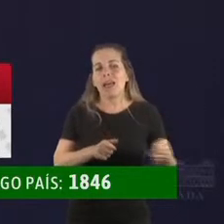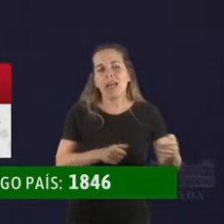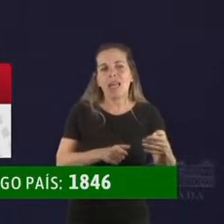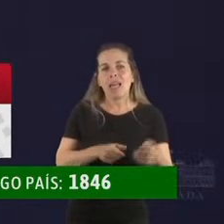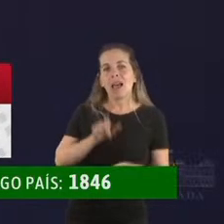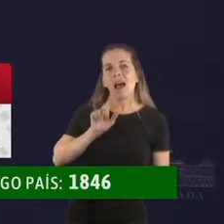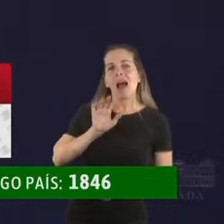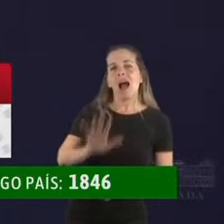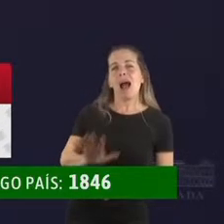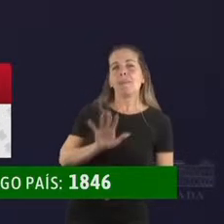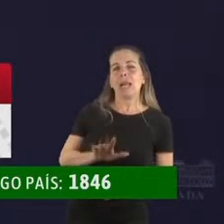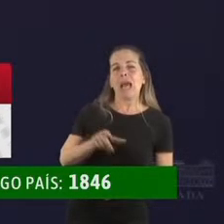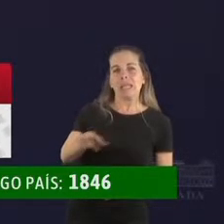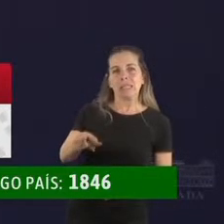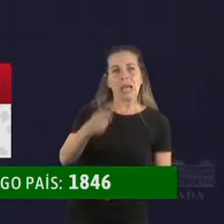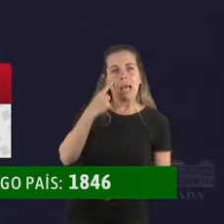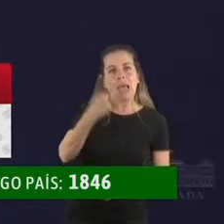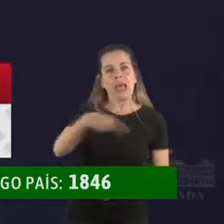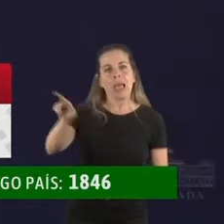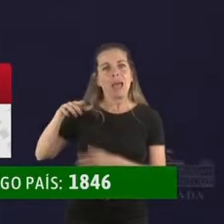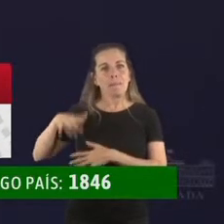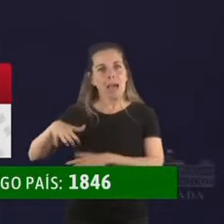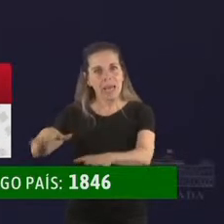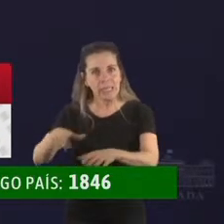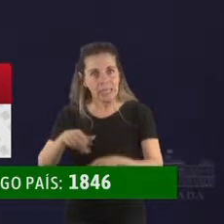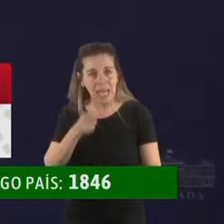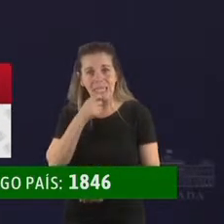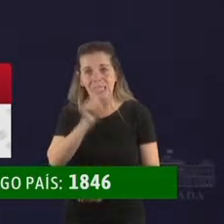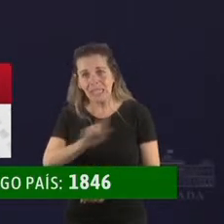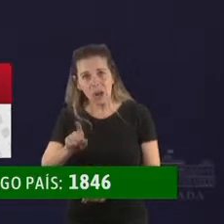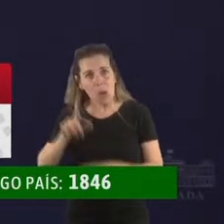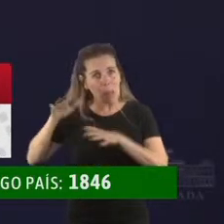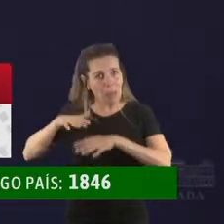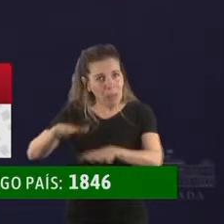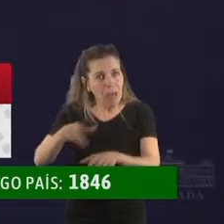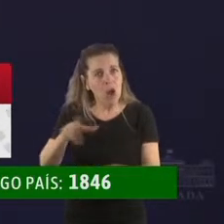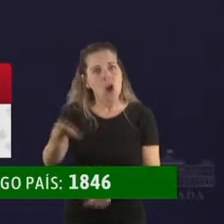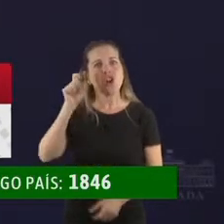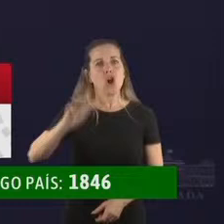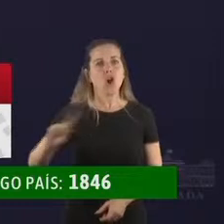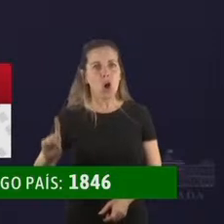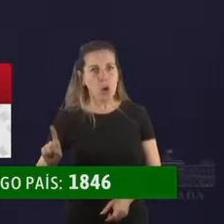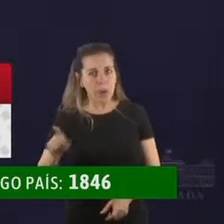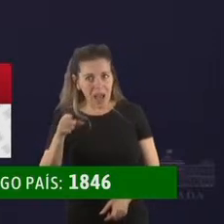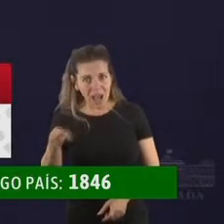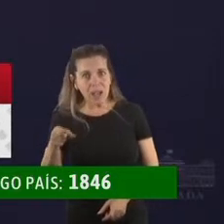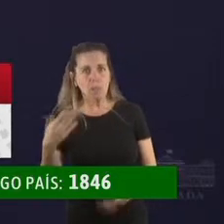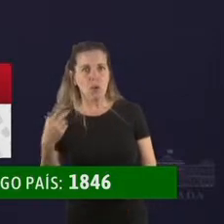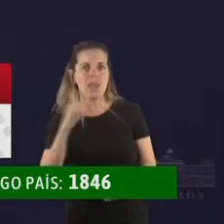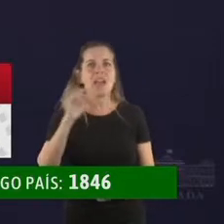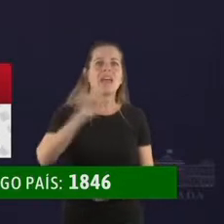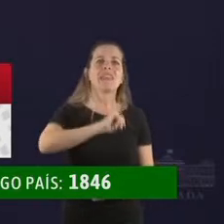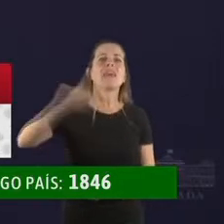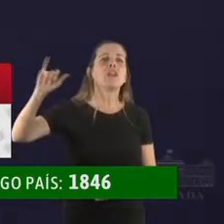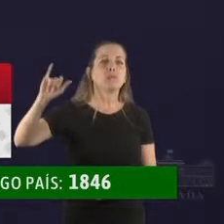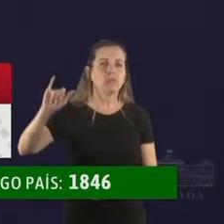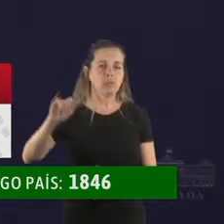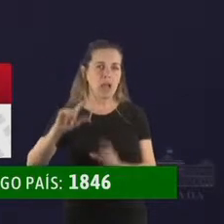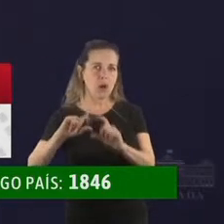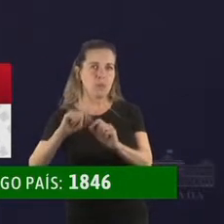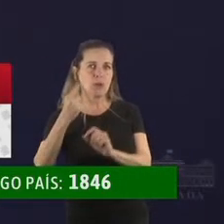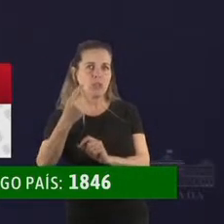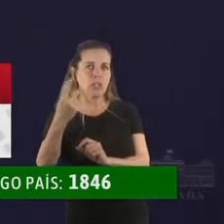amenazados a ir a la marcha en virtud de que no pierdan no se les quite el